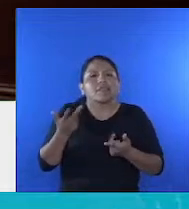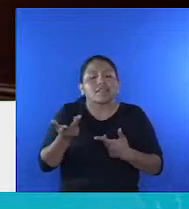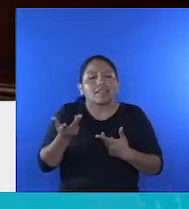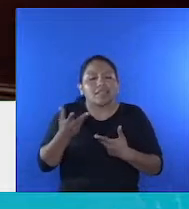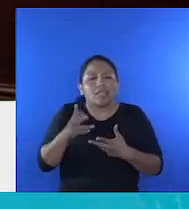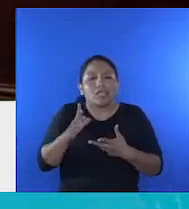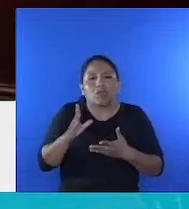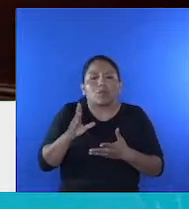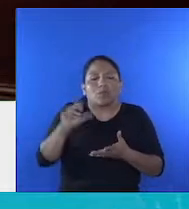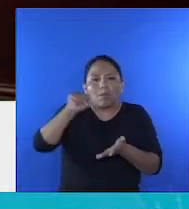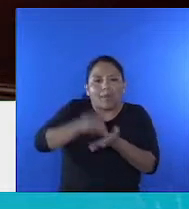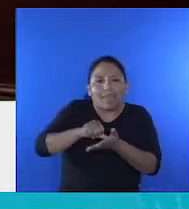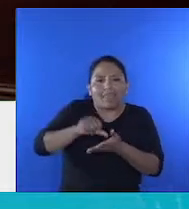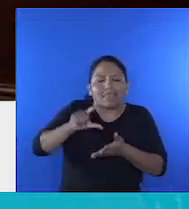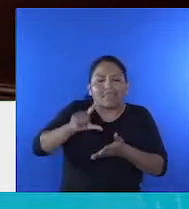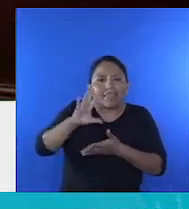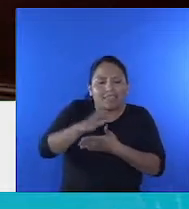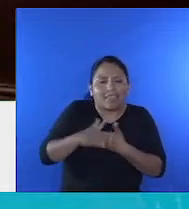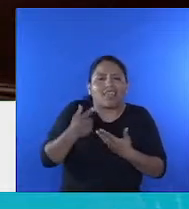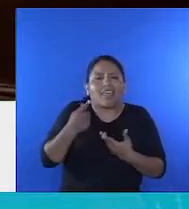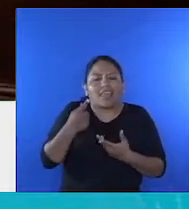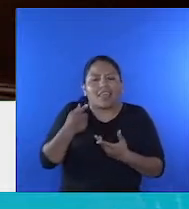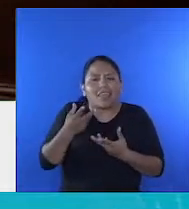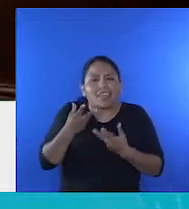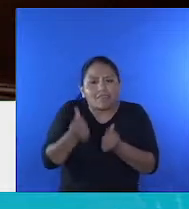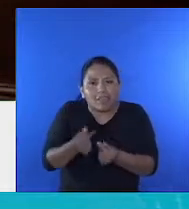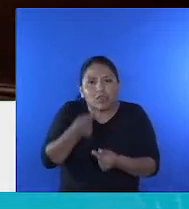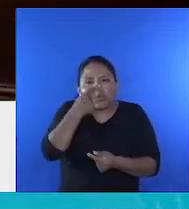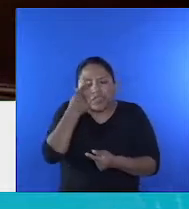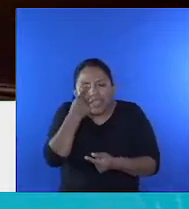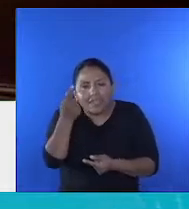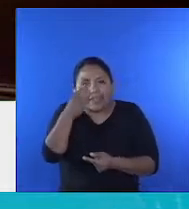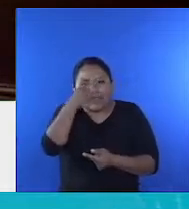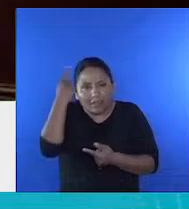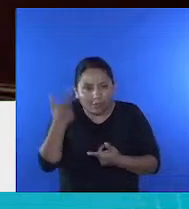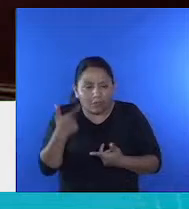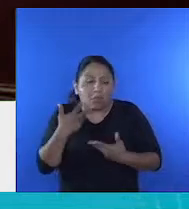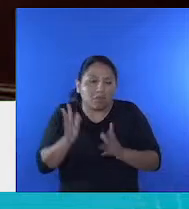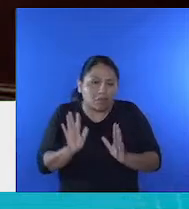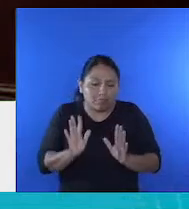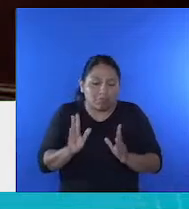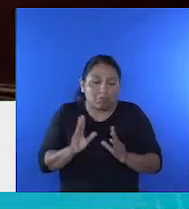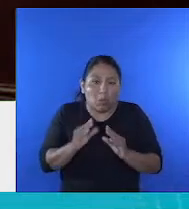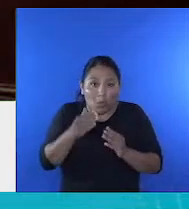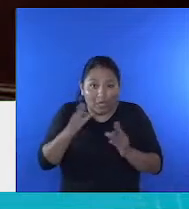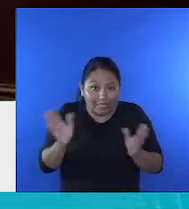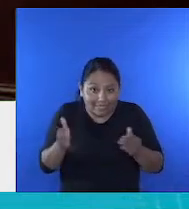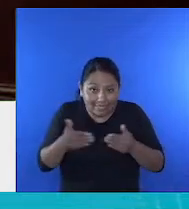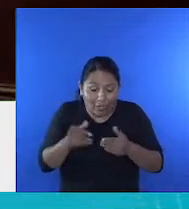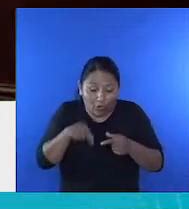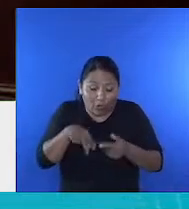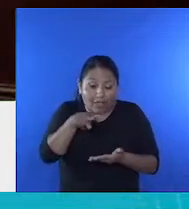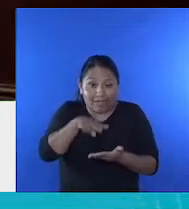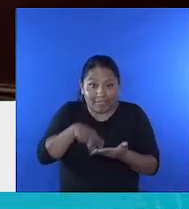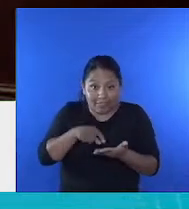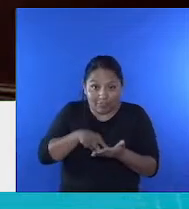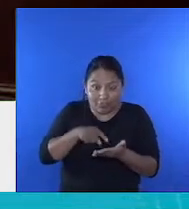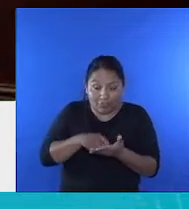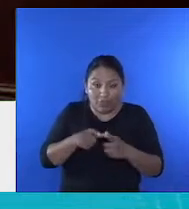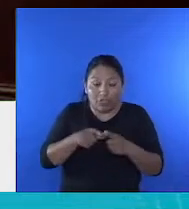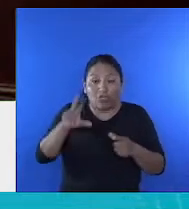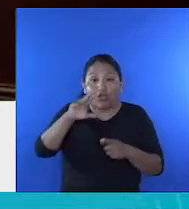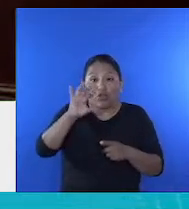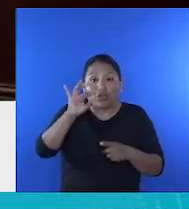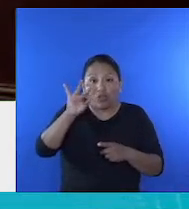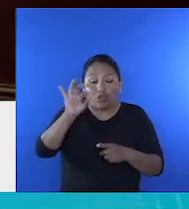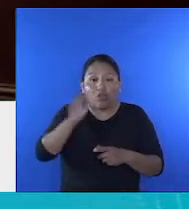un país bicontinental que defiende sus intereses nacionales. Así que voy a cerrar leyendo este pedacito de Rodolfo